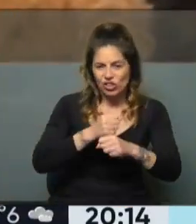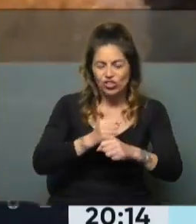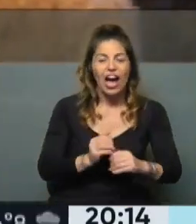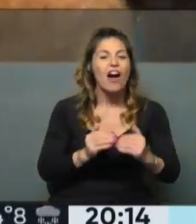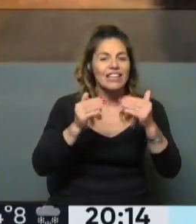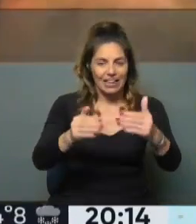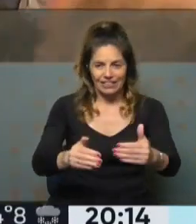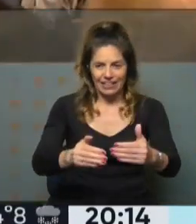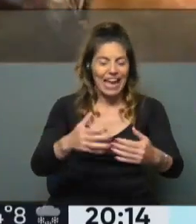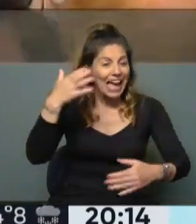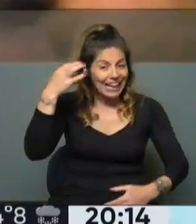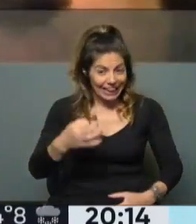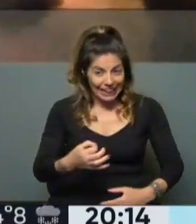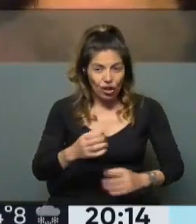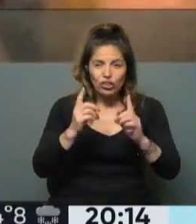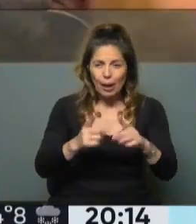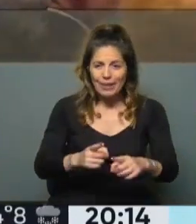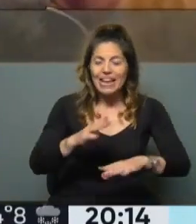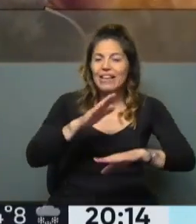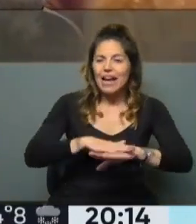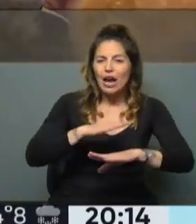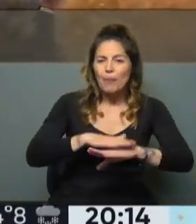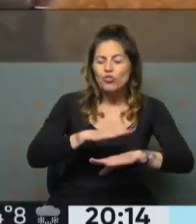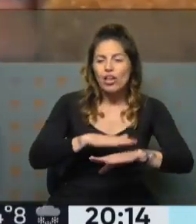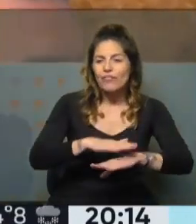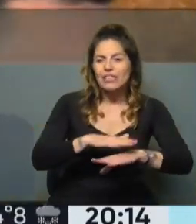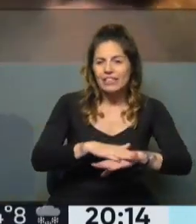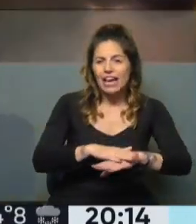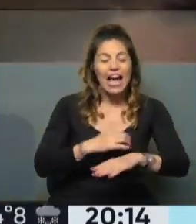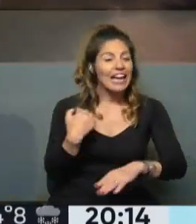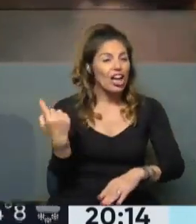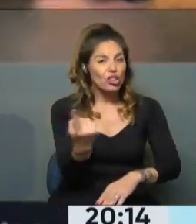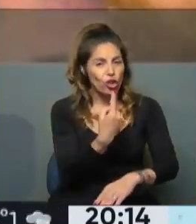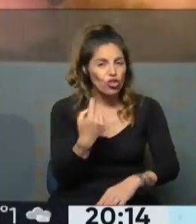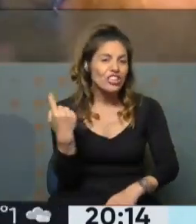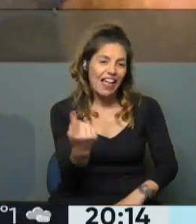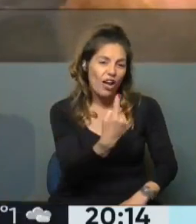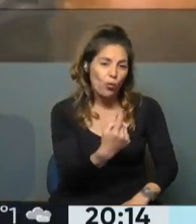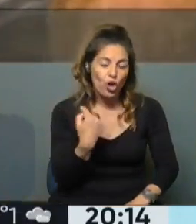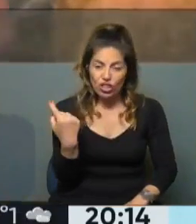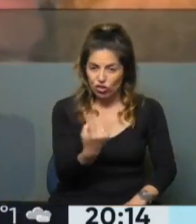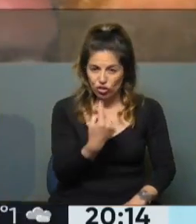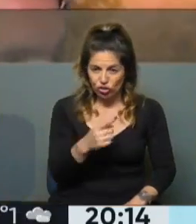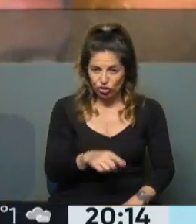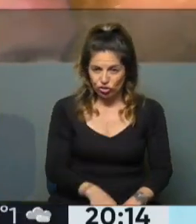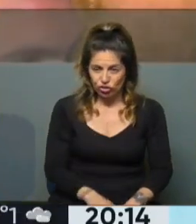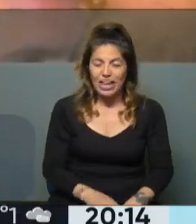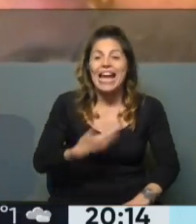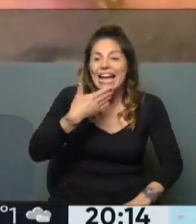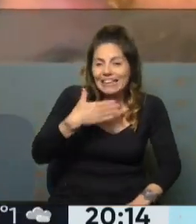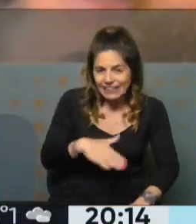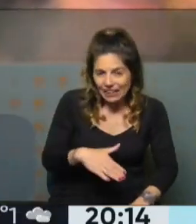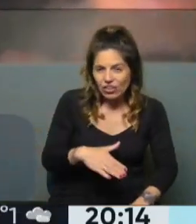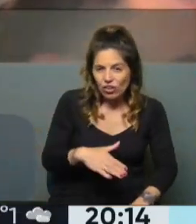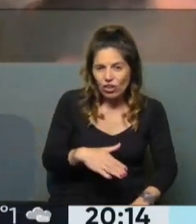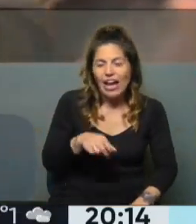creo que de alguna manera es la responsabilidad que tenemos todos y cada uno de nosotros entiendo